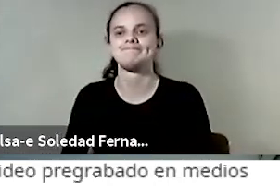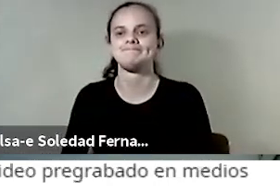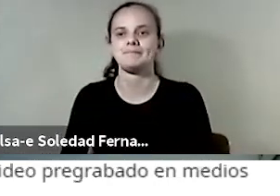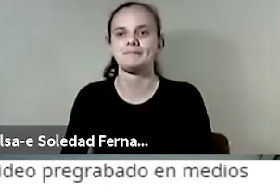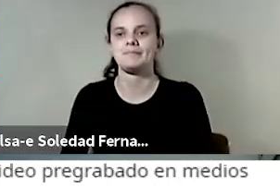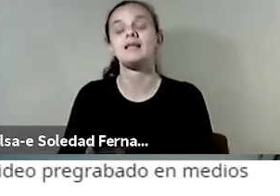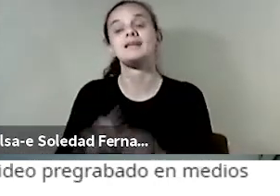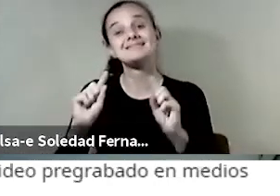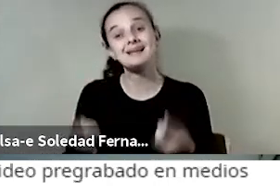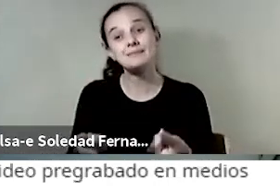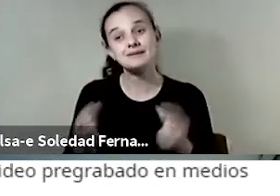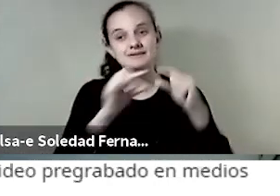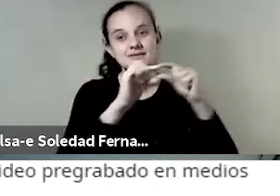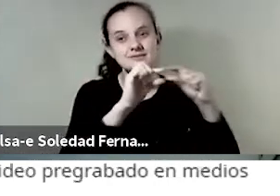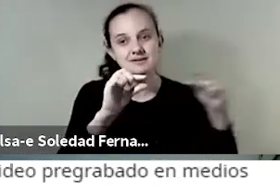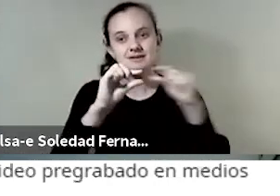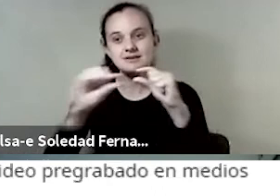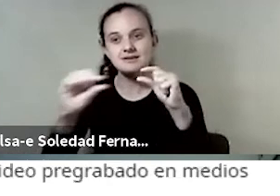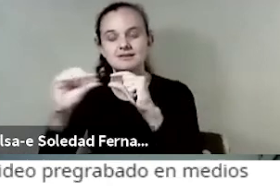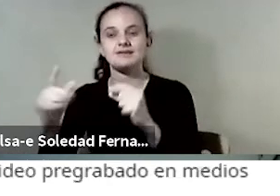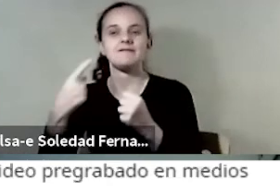criterios que vamos a tener que cumplir.